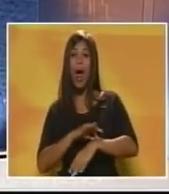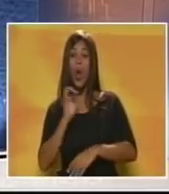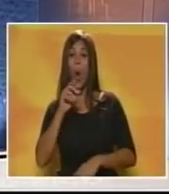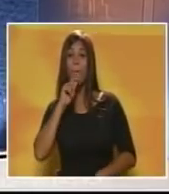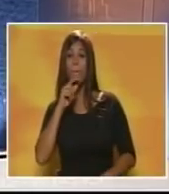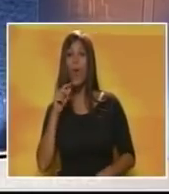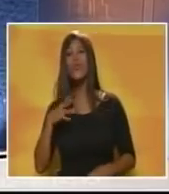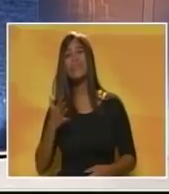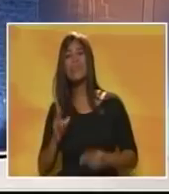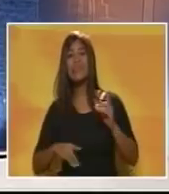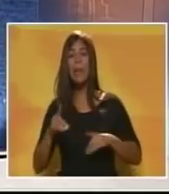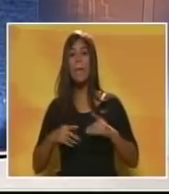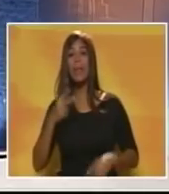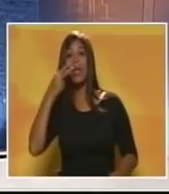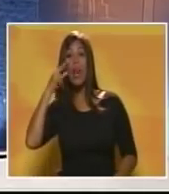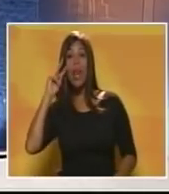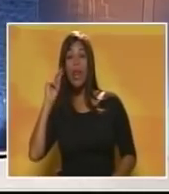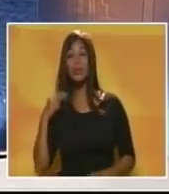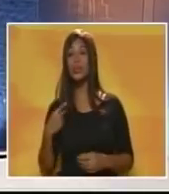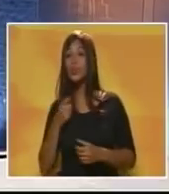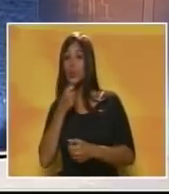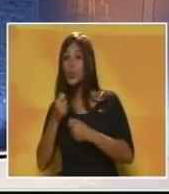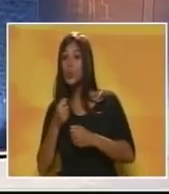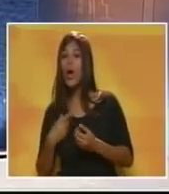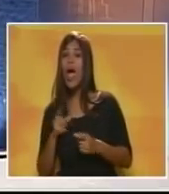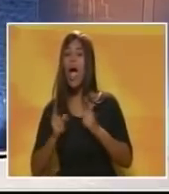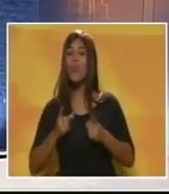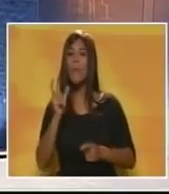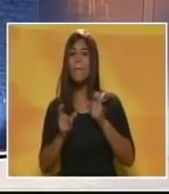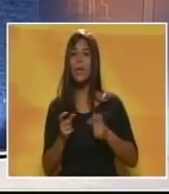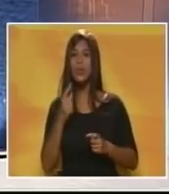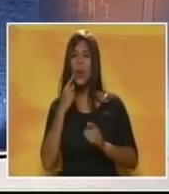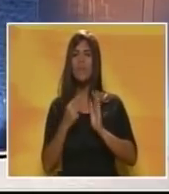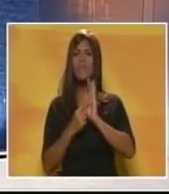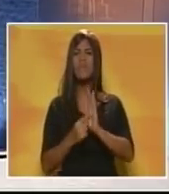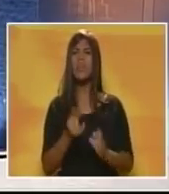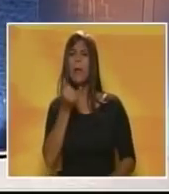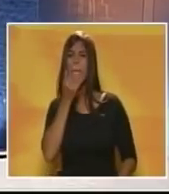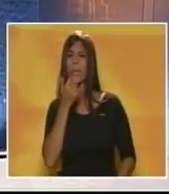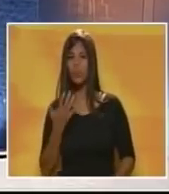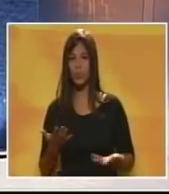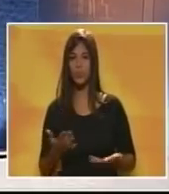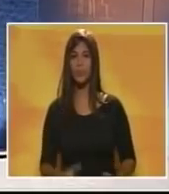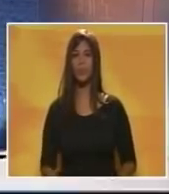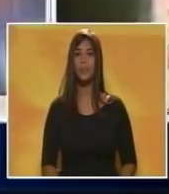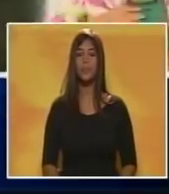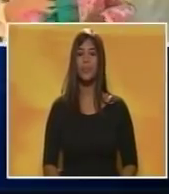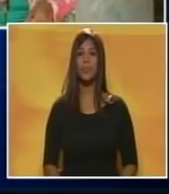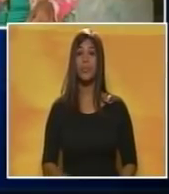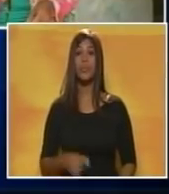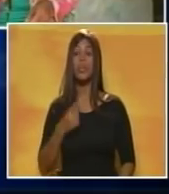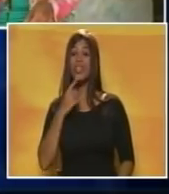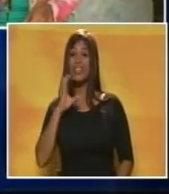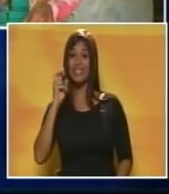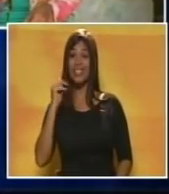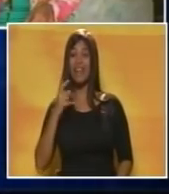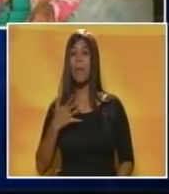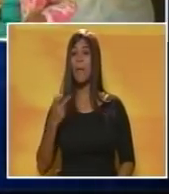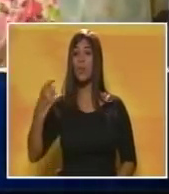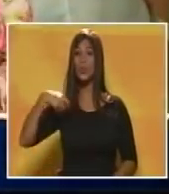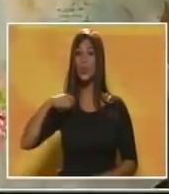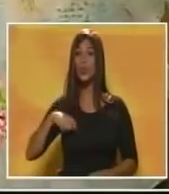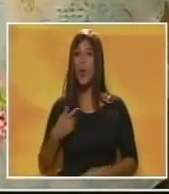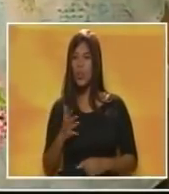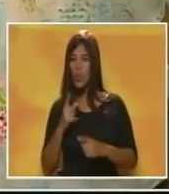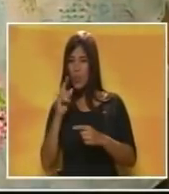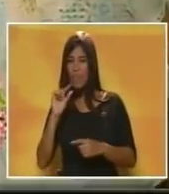compre. Nelcio Oviedo acompañó a algunos ciudadanos y les presentamos a continuación lo que encontró. Según el Senda, un salario mínimo no alcanza